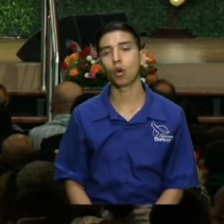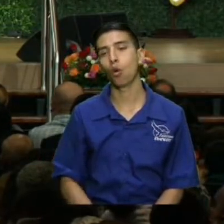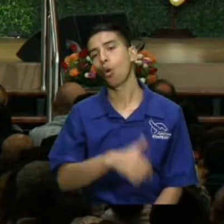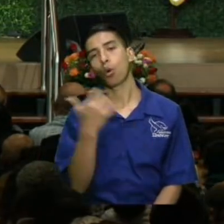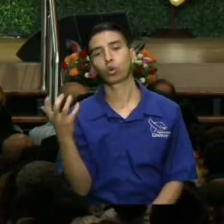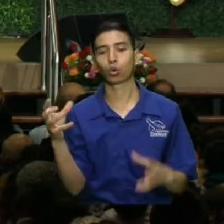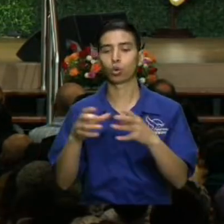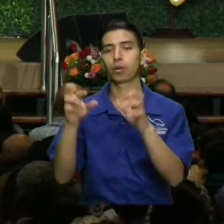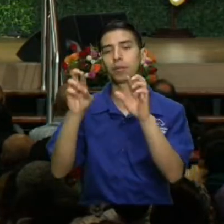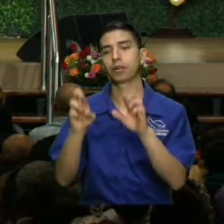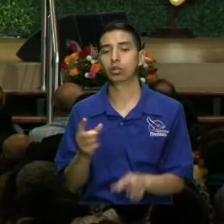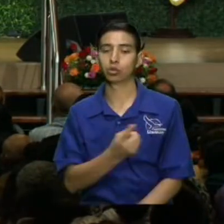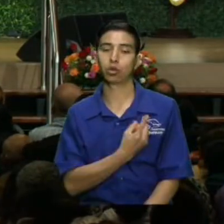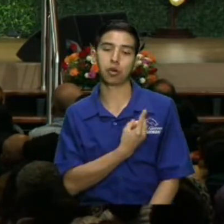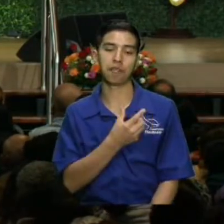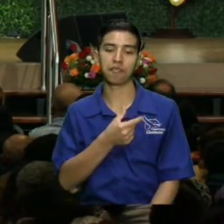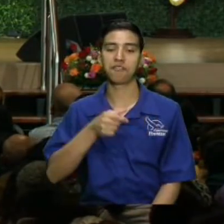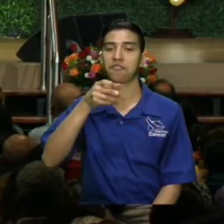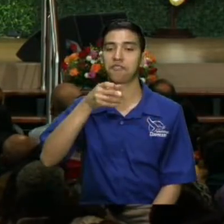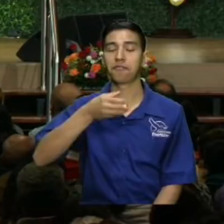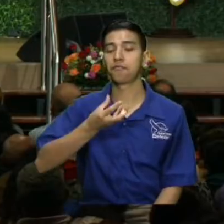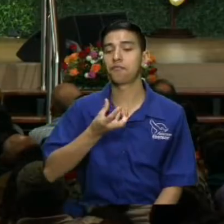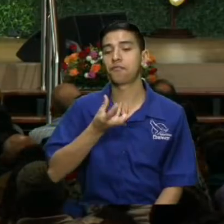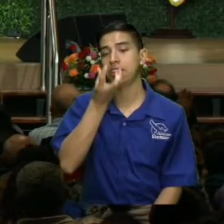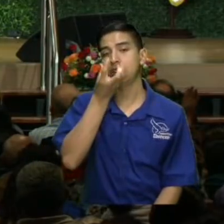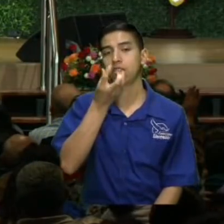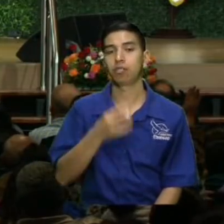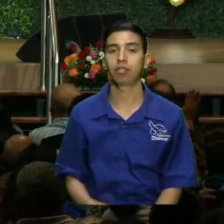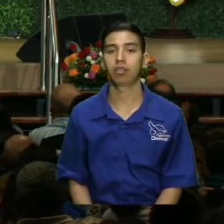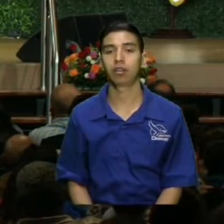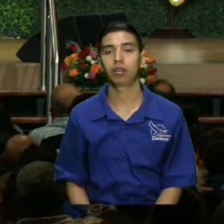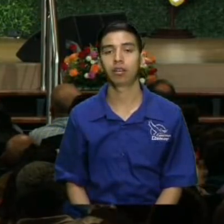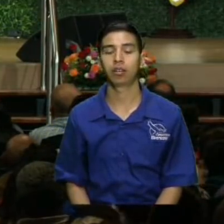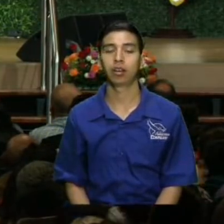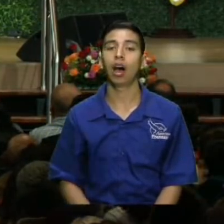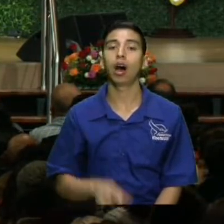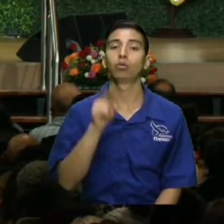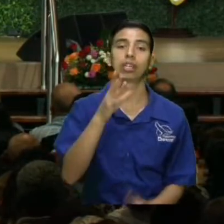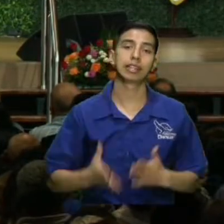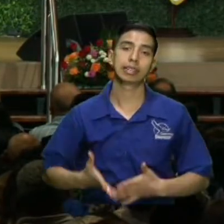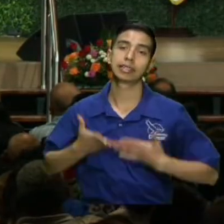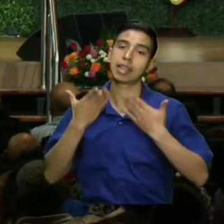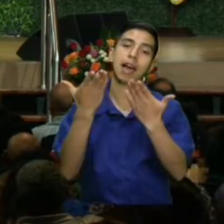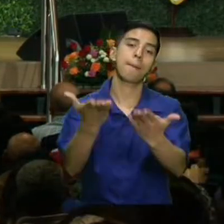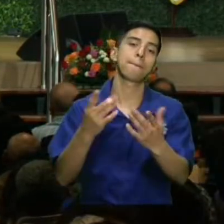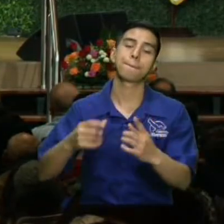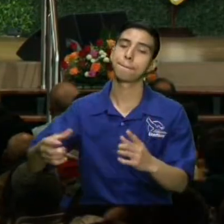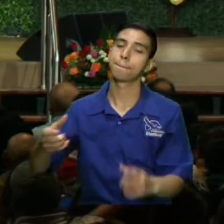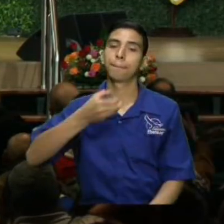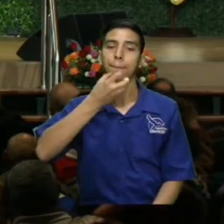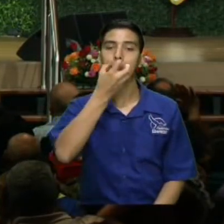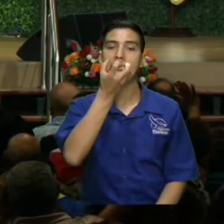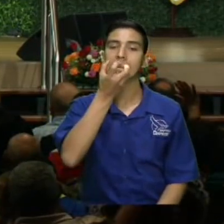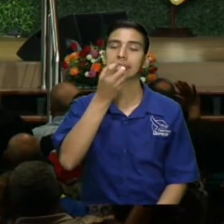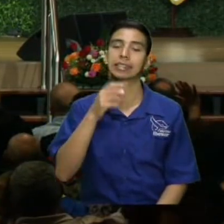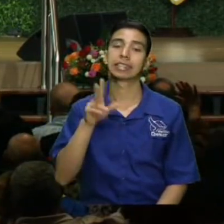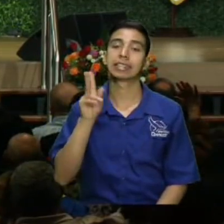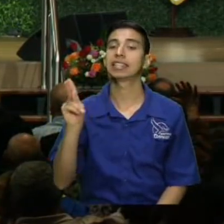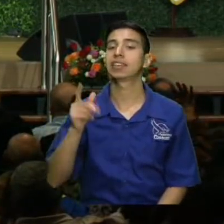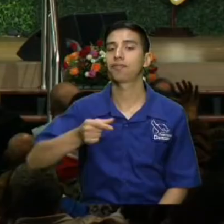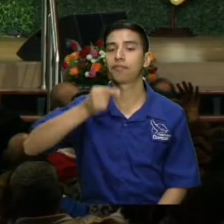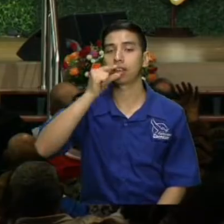Bueno, pero a usted le dan pan y vino. Doble porción. Eso significa muerte a lo